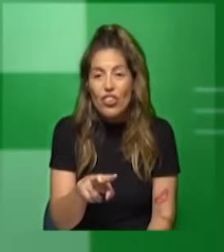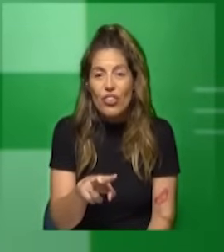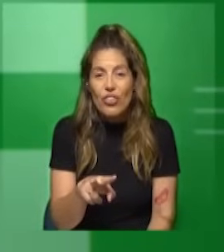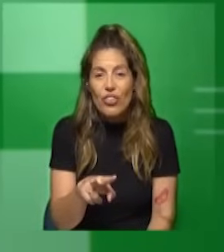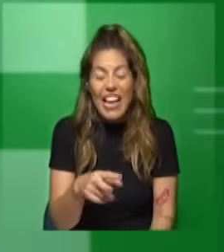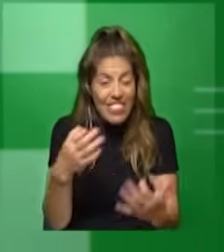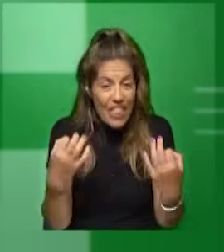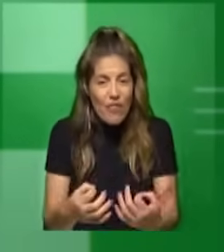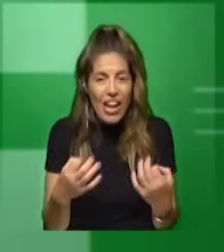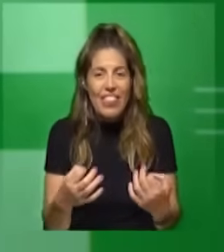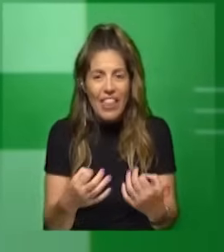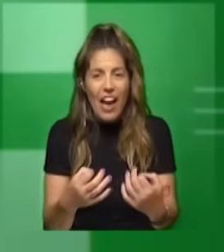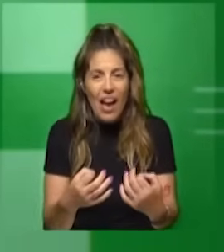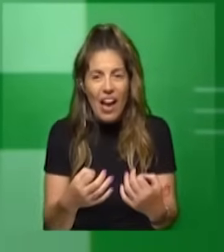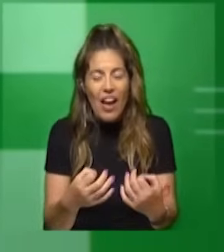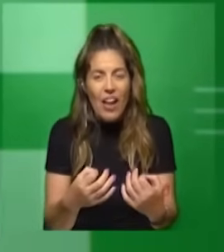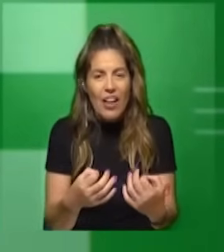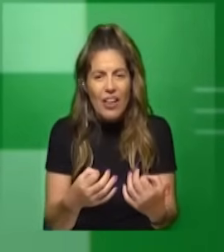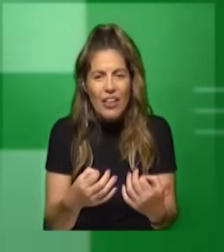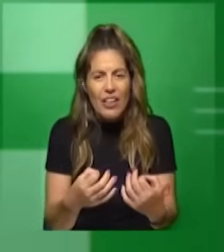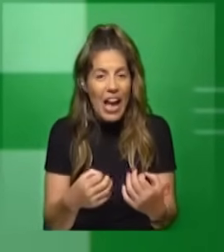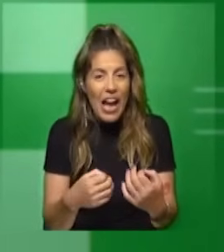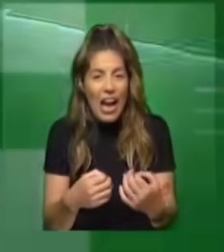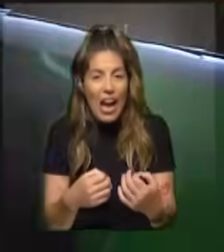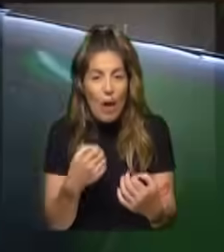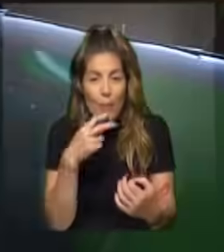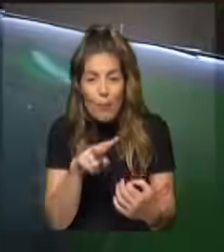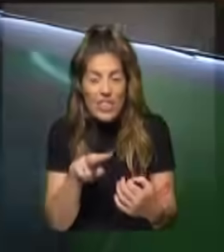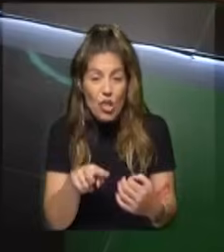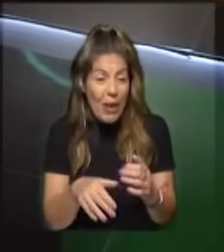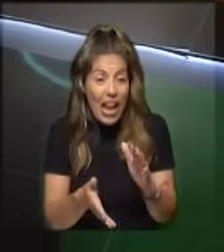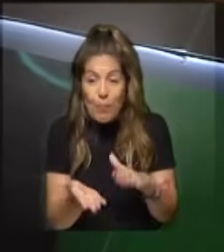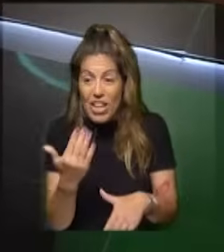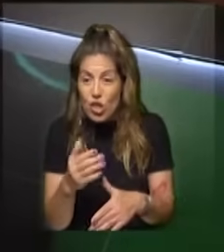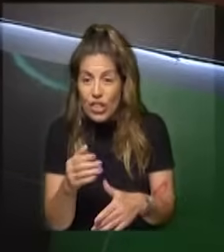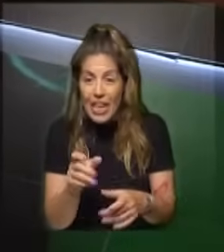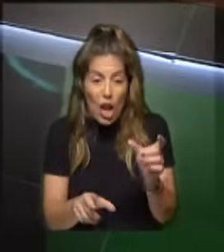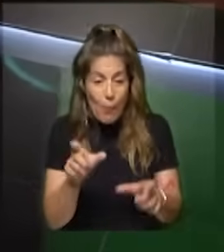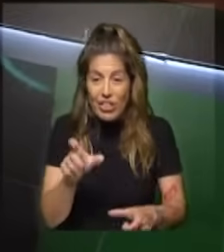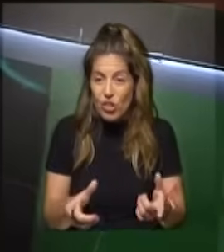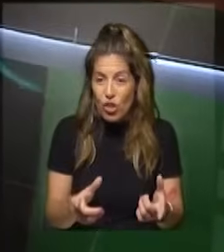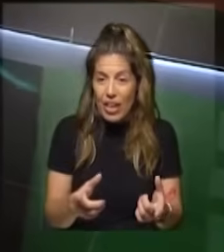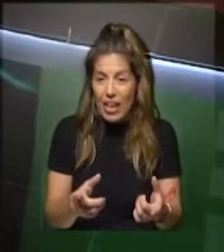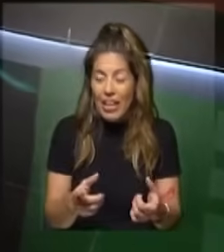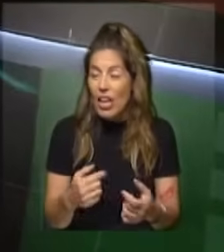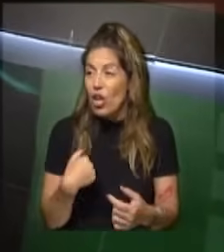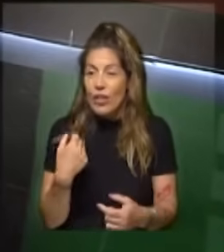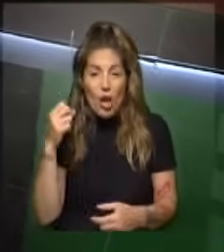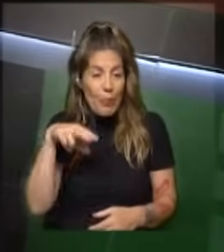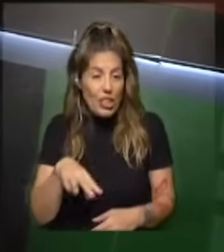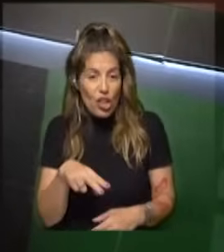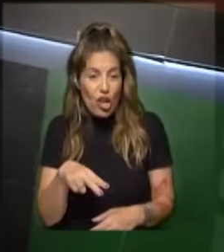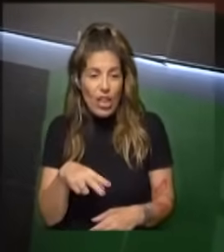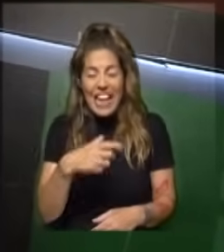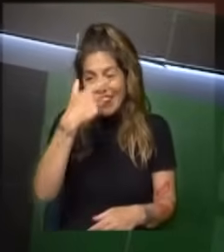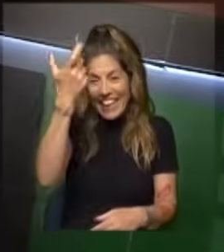que realmente vaya a la mayoría, ¿no? Uh-huh. Y no eso de nosotros, de la posición esa medio